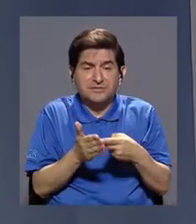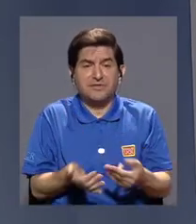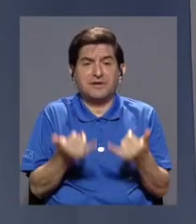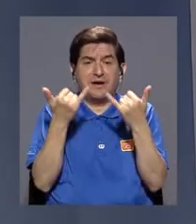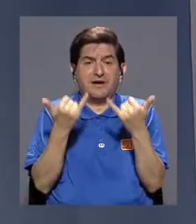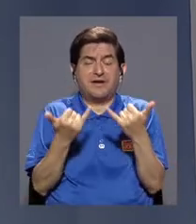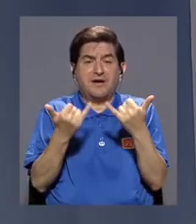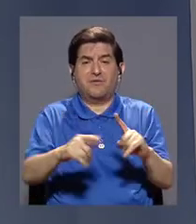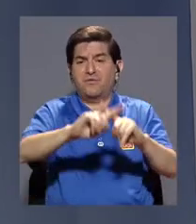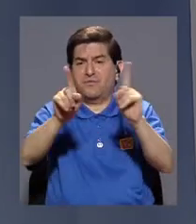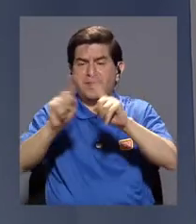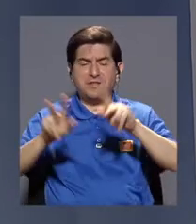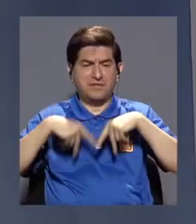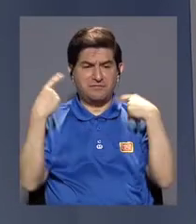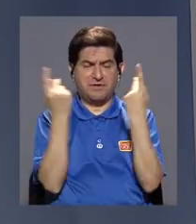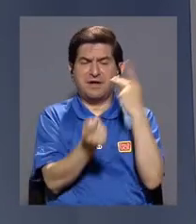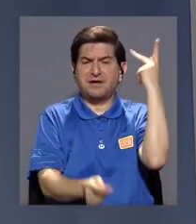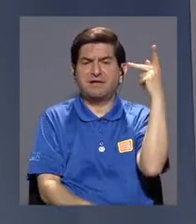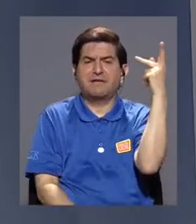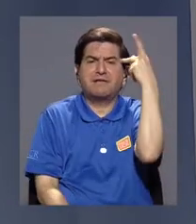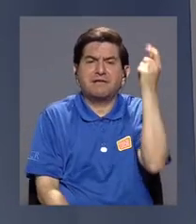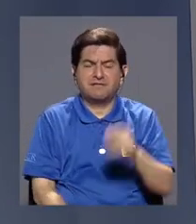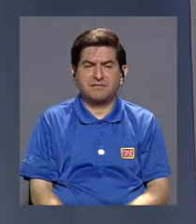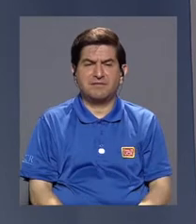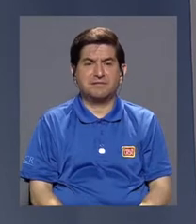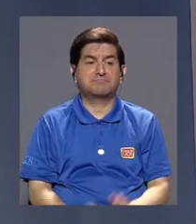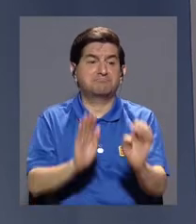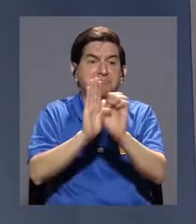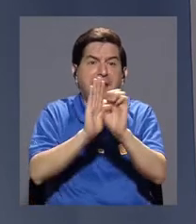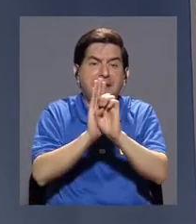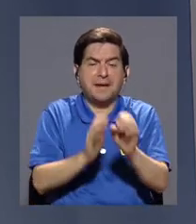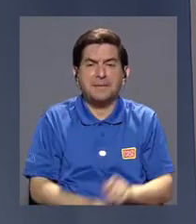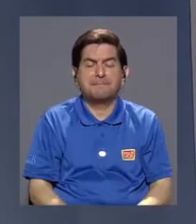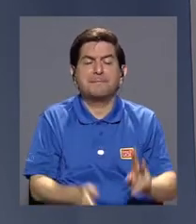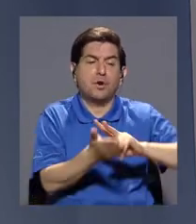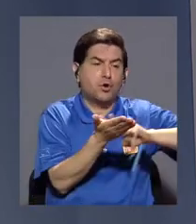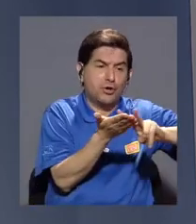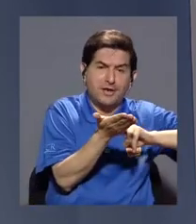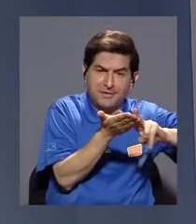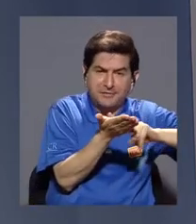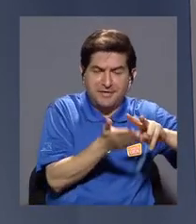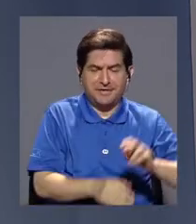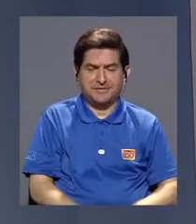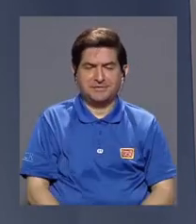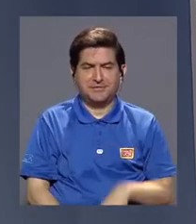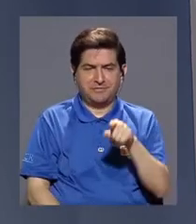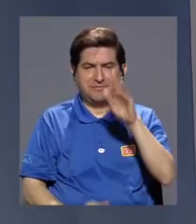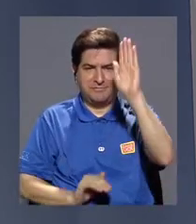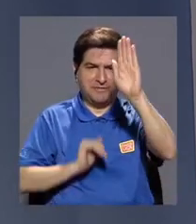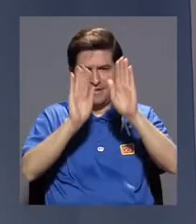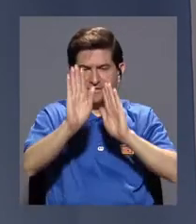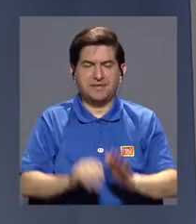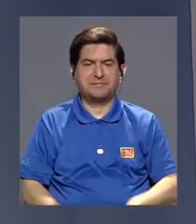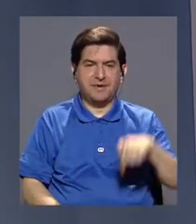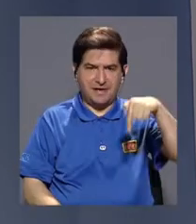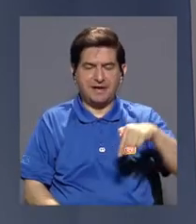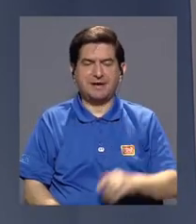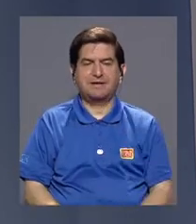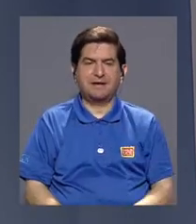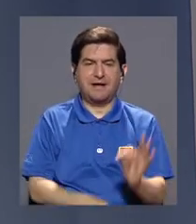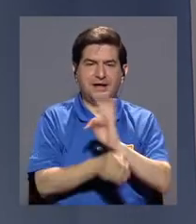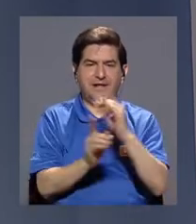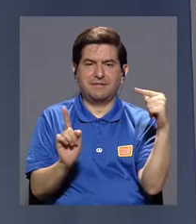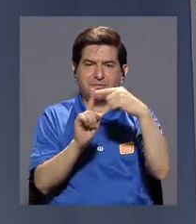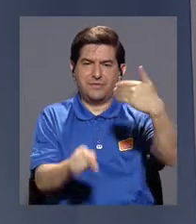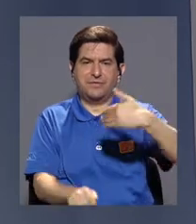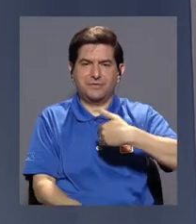casualmente muchos de los partidos políticos. Podríamos poner como ejemplo el Partido Liberación Nacional en ese esquema. Estamos haciendo